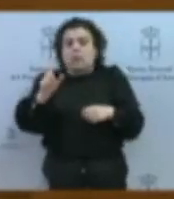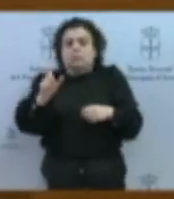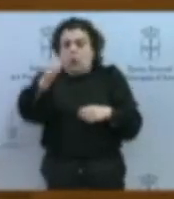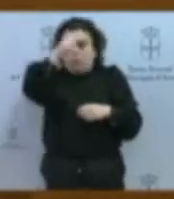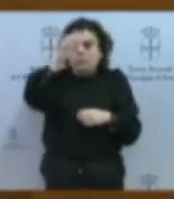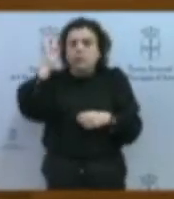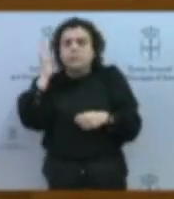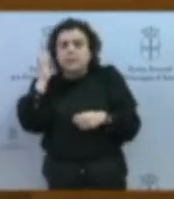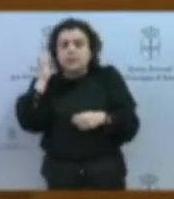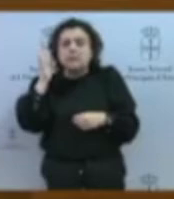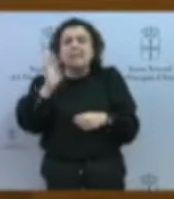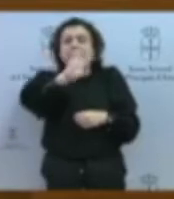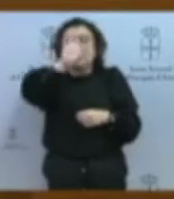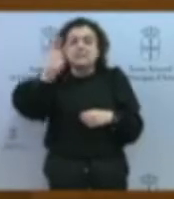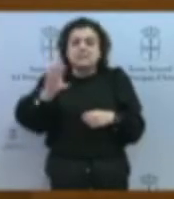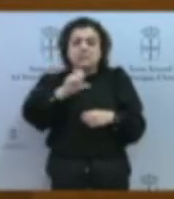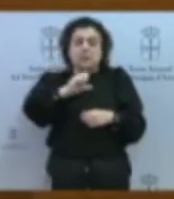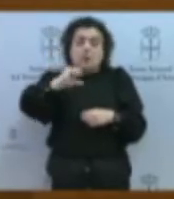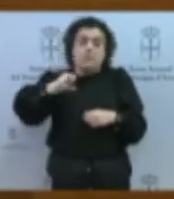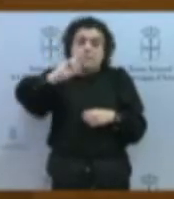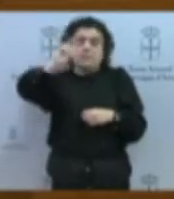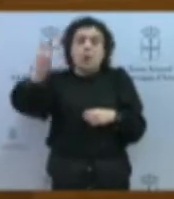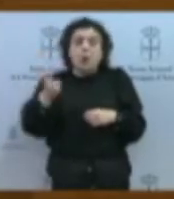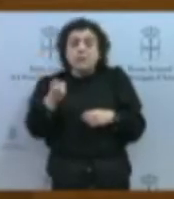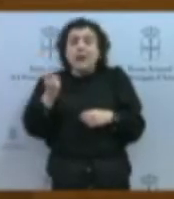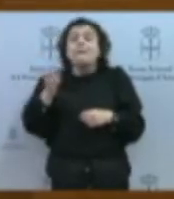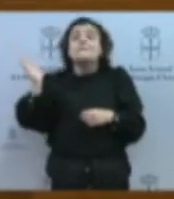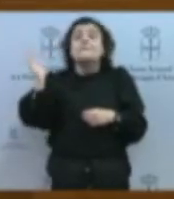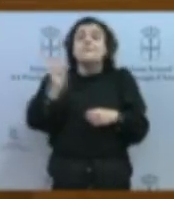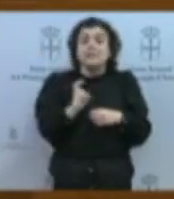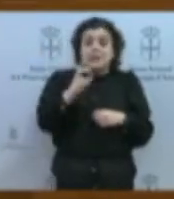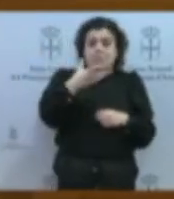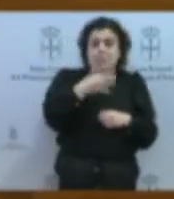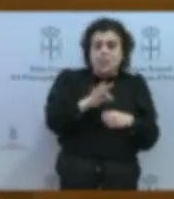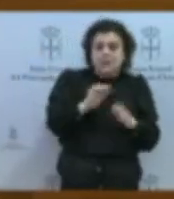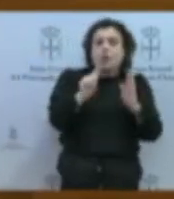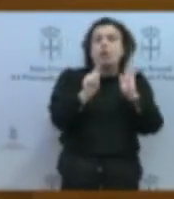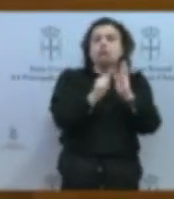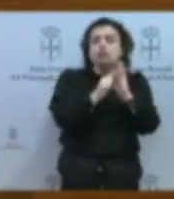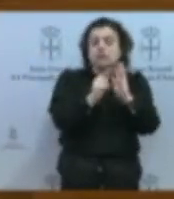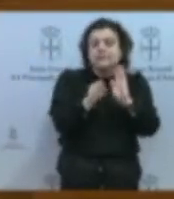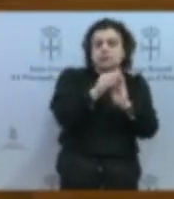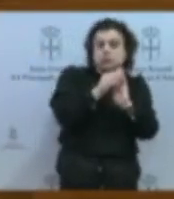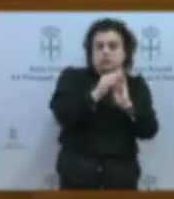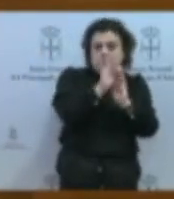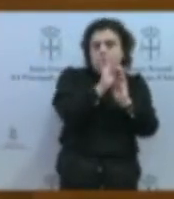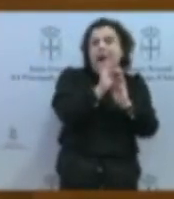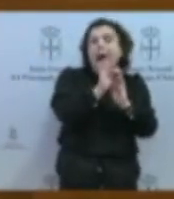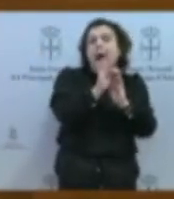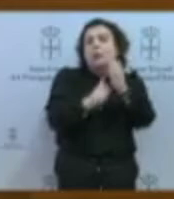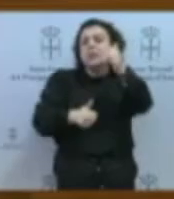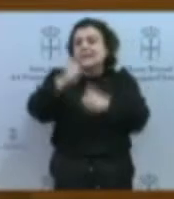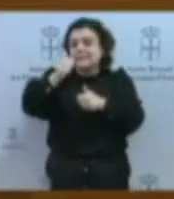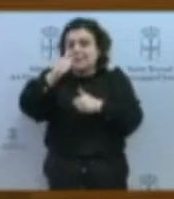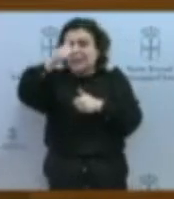español puede venir a meter una nota de una prueba que no se ha realizado en Asturias. Y esto está